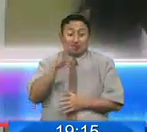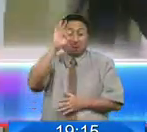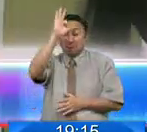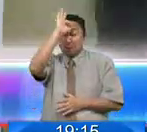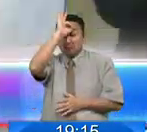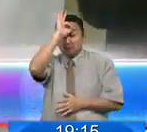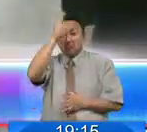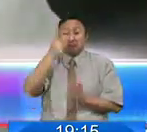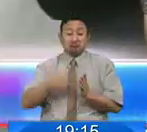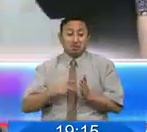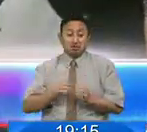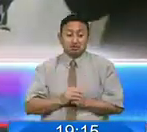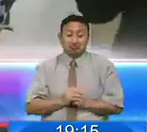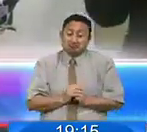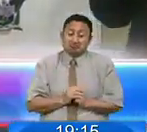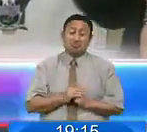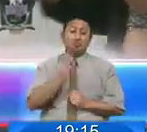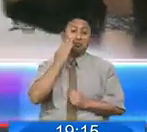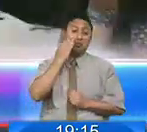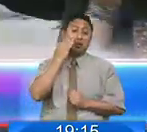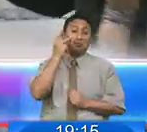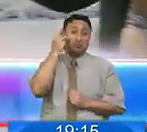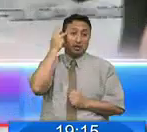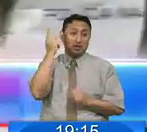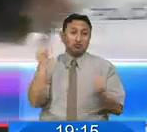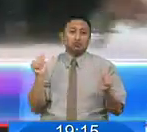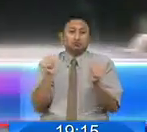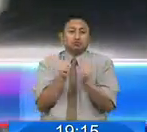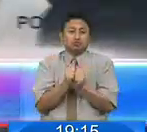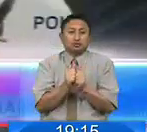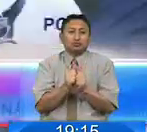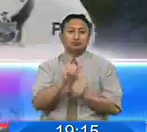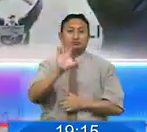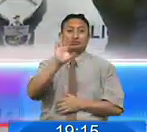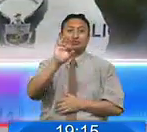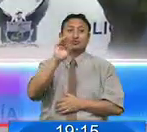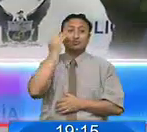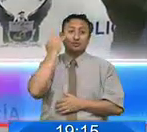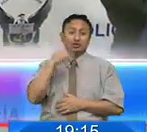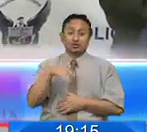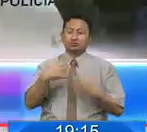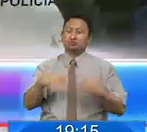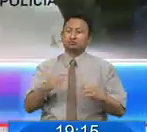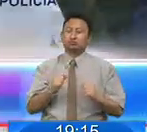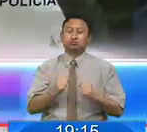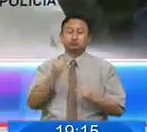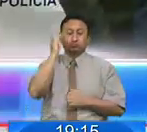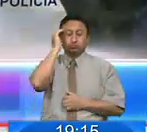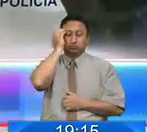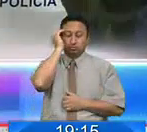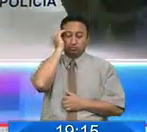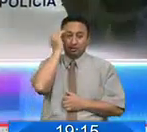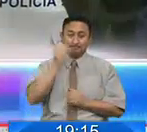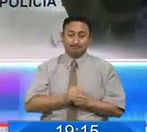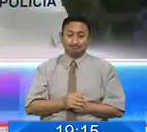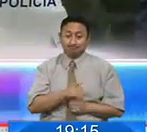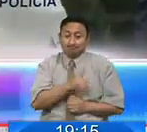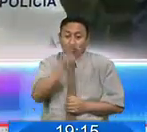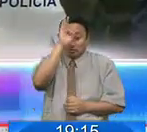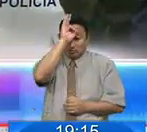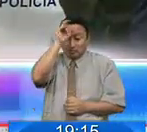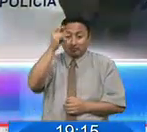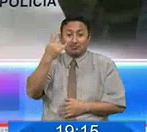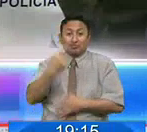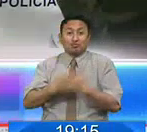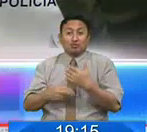y sin saber qué sucedió volvió con su madre y padre que por nueve días vivieron momentos difíciles y duros sin saber de la suerte